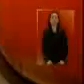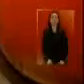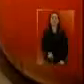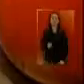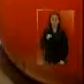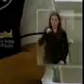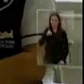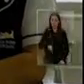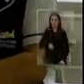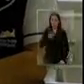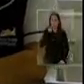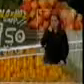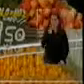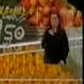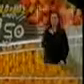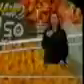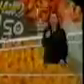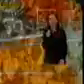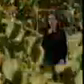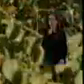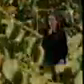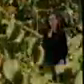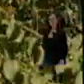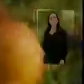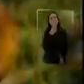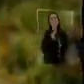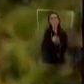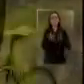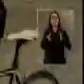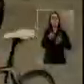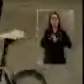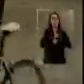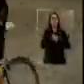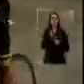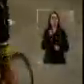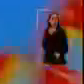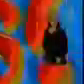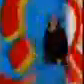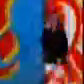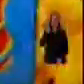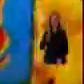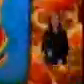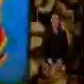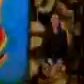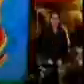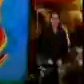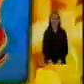En el capítulo de hoy, ¿qué comes para vivir más y mejor?